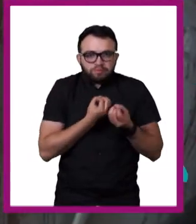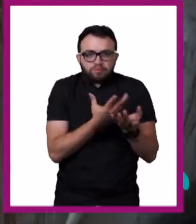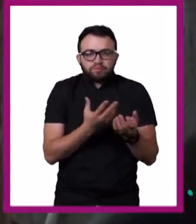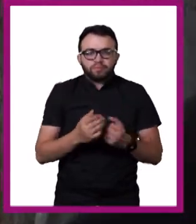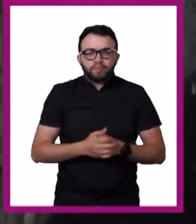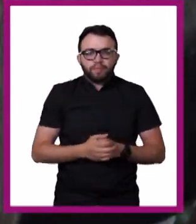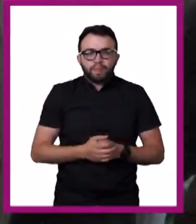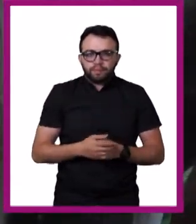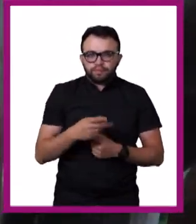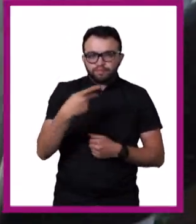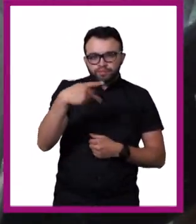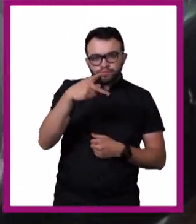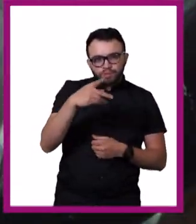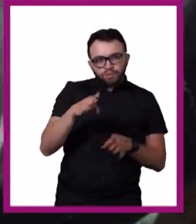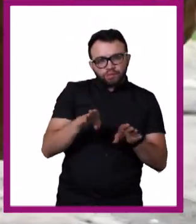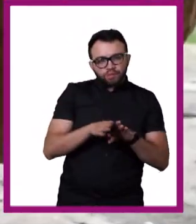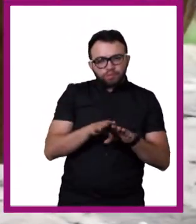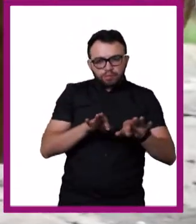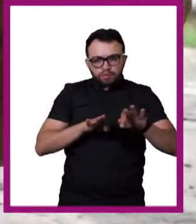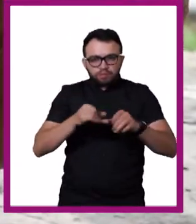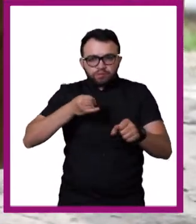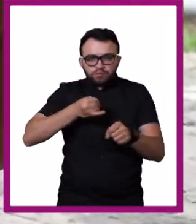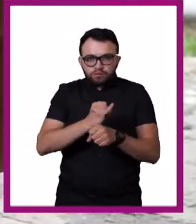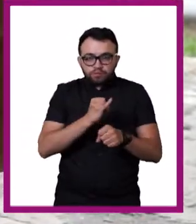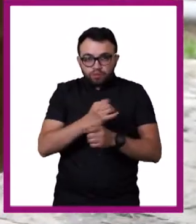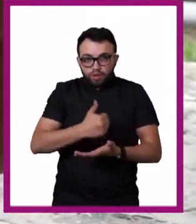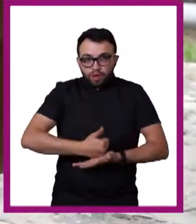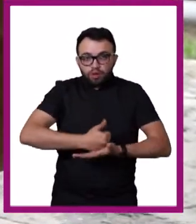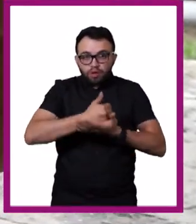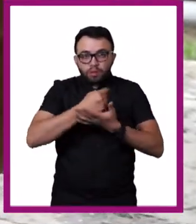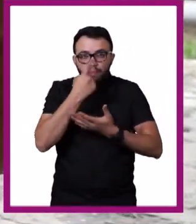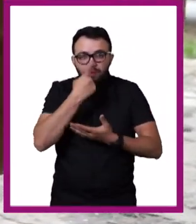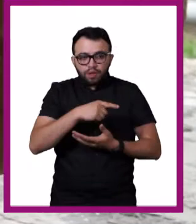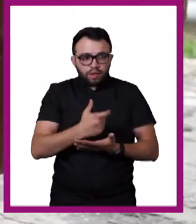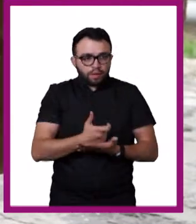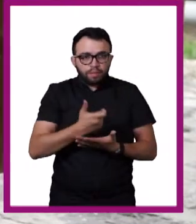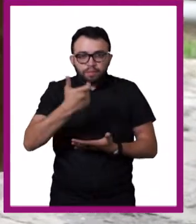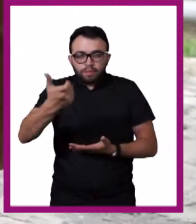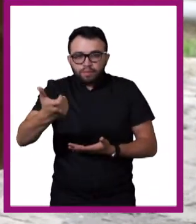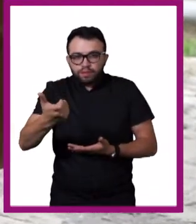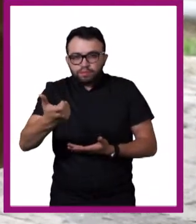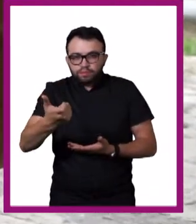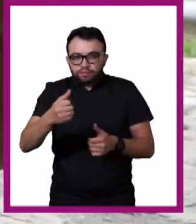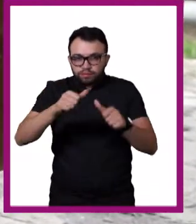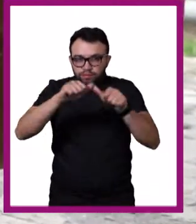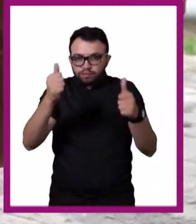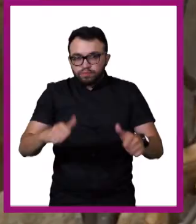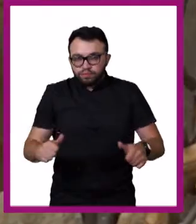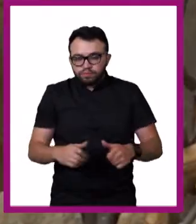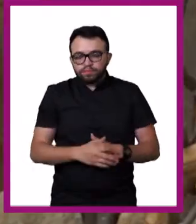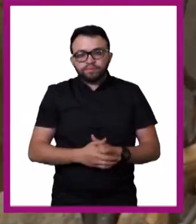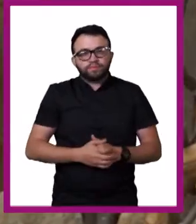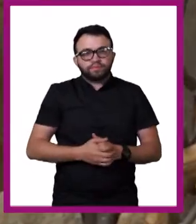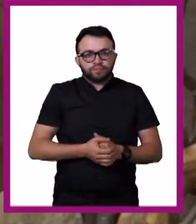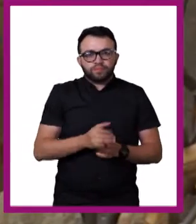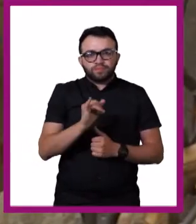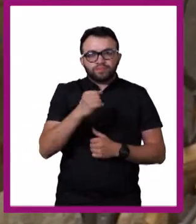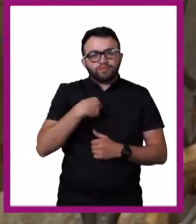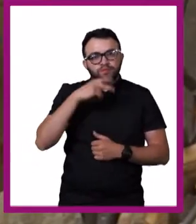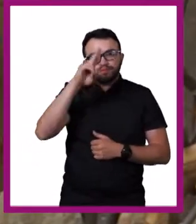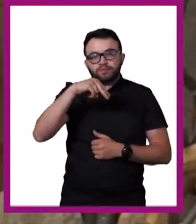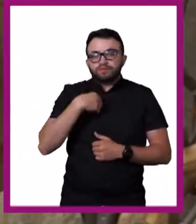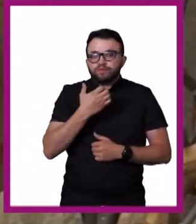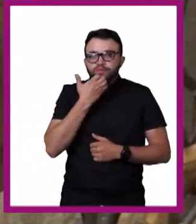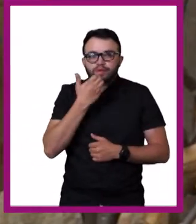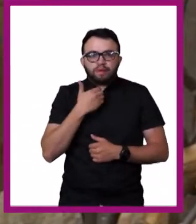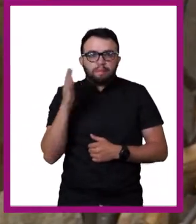oficio como tallador de madera te ayudó a pagar tus estudios de arte. Cuéntanos un poco sobre esa experiencia. Fui muy malo en la